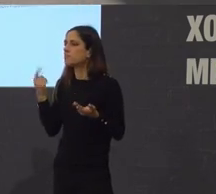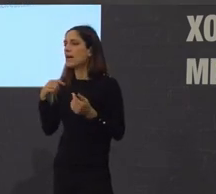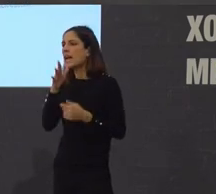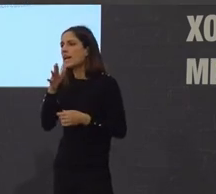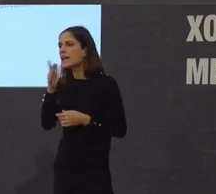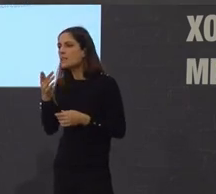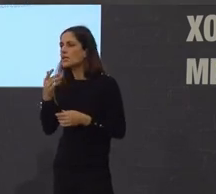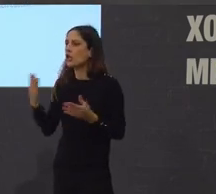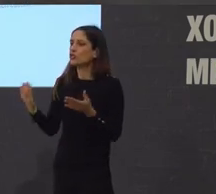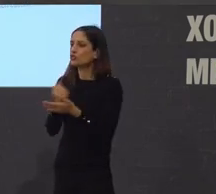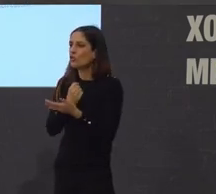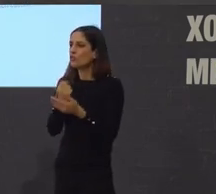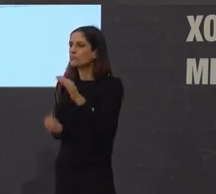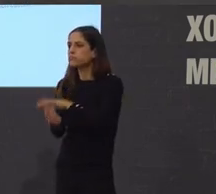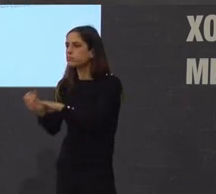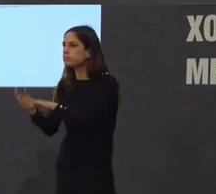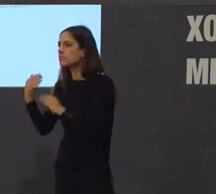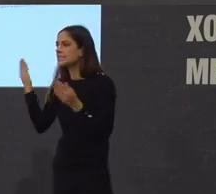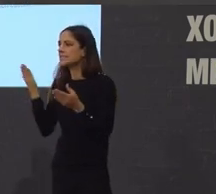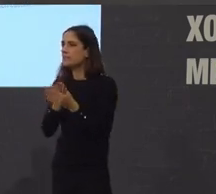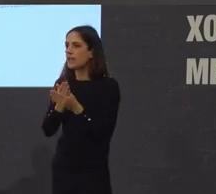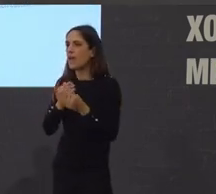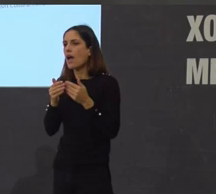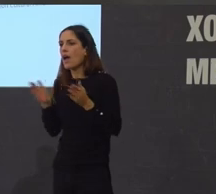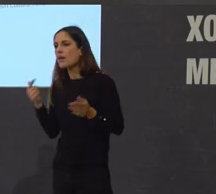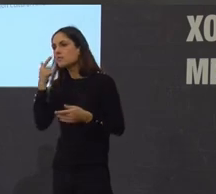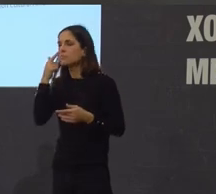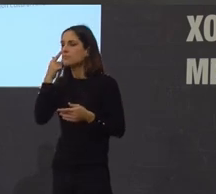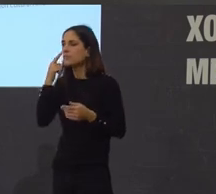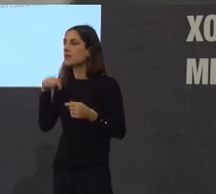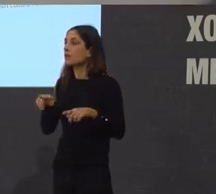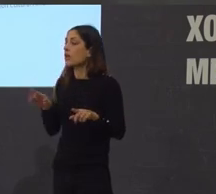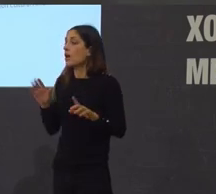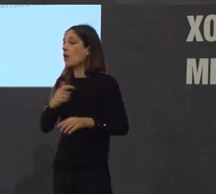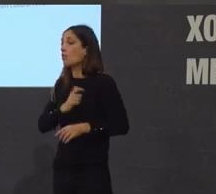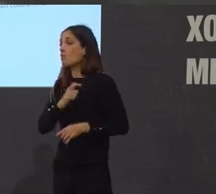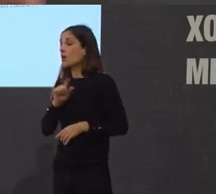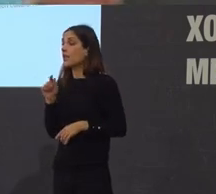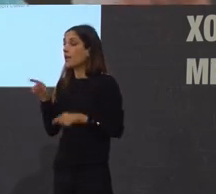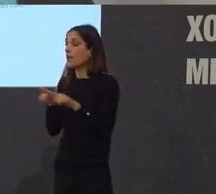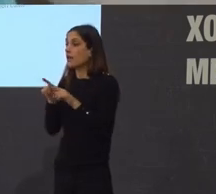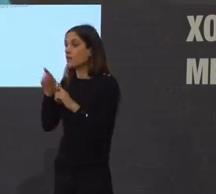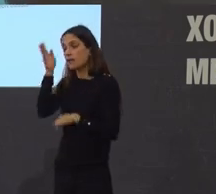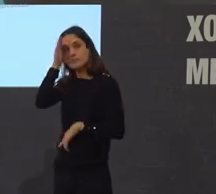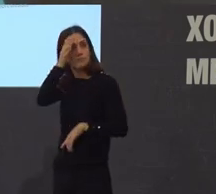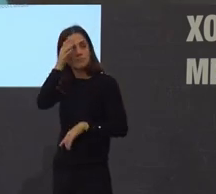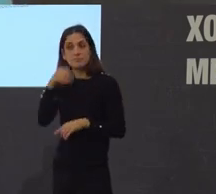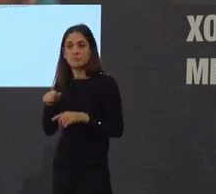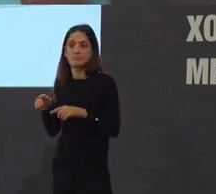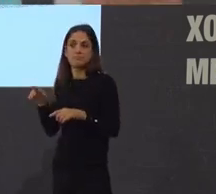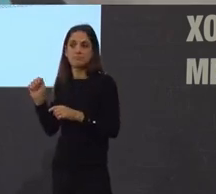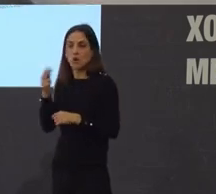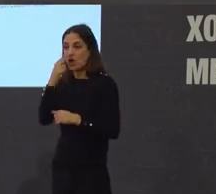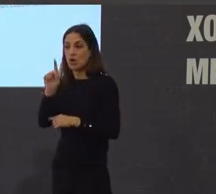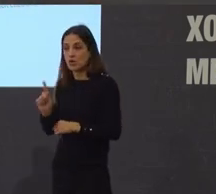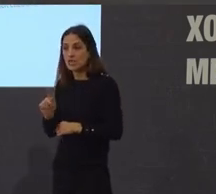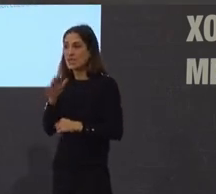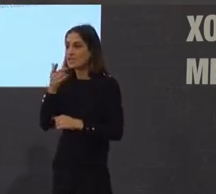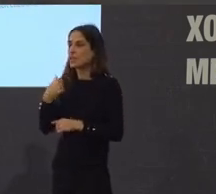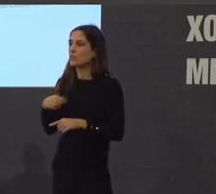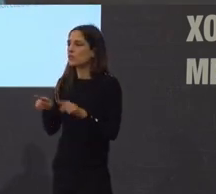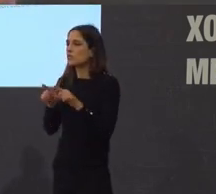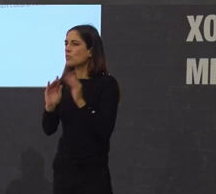expedientes que se abren las autoridades militares miraban para otro lado esto sea entre era claro ardor patriótico de esos momentos